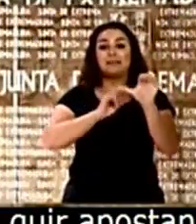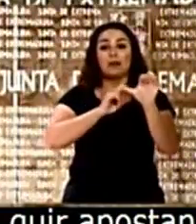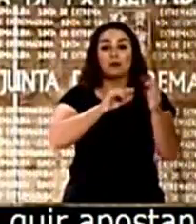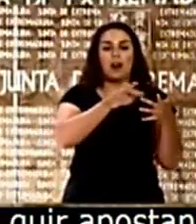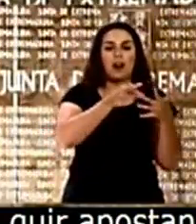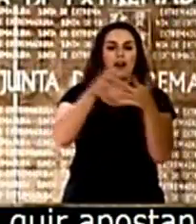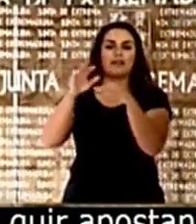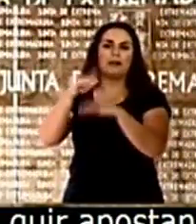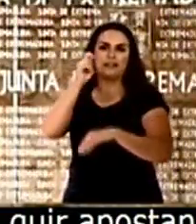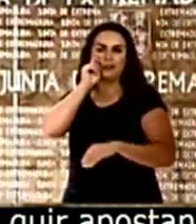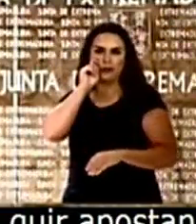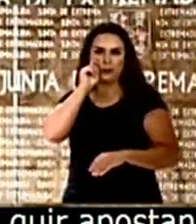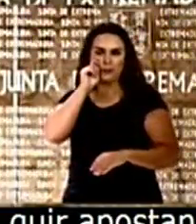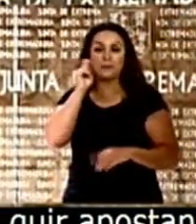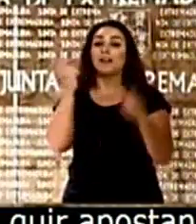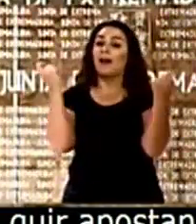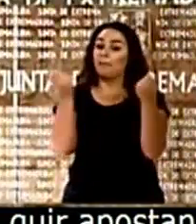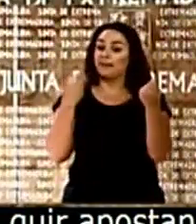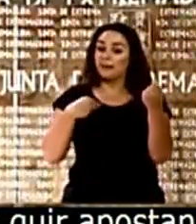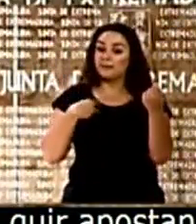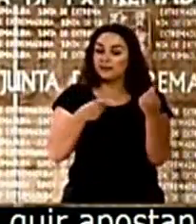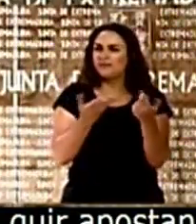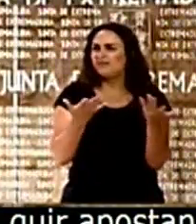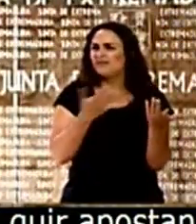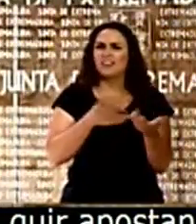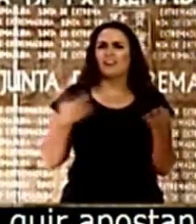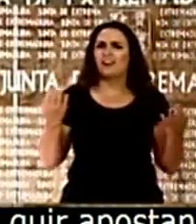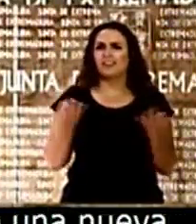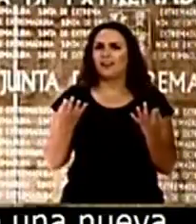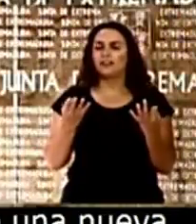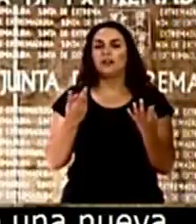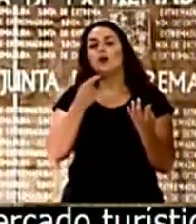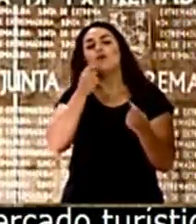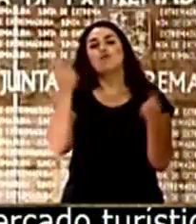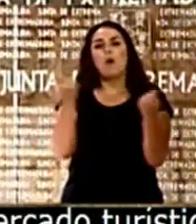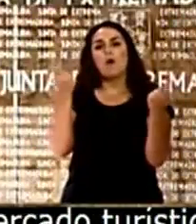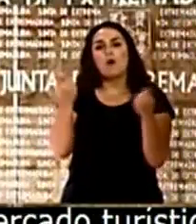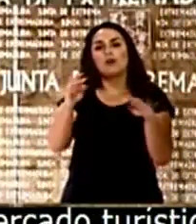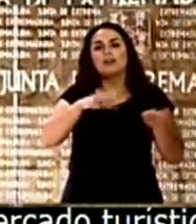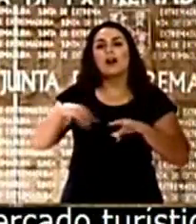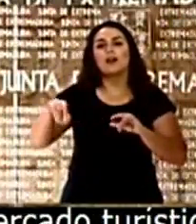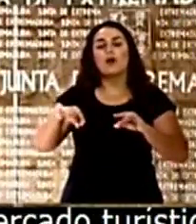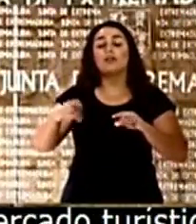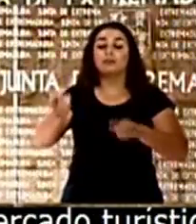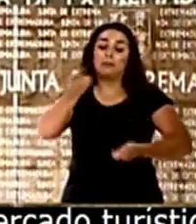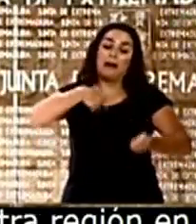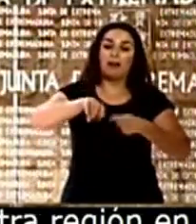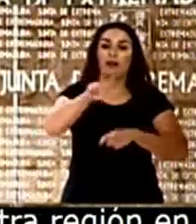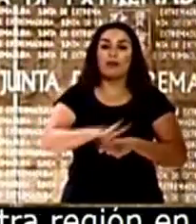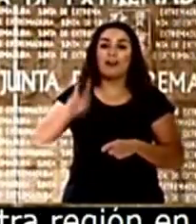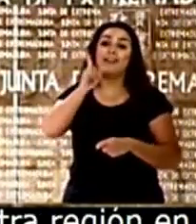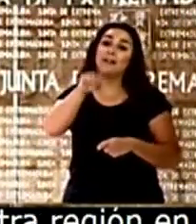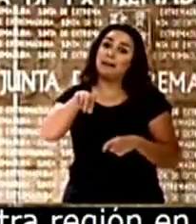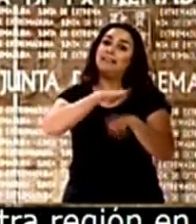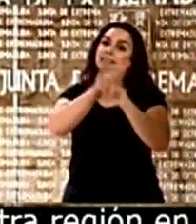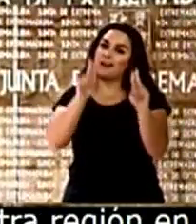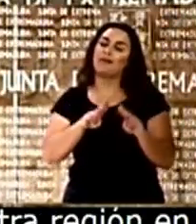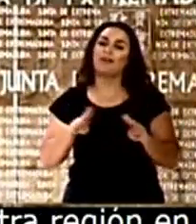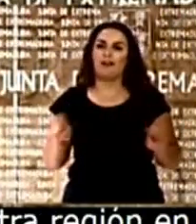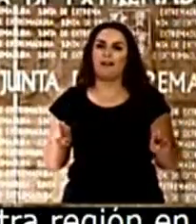mercado turístico. Una campaña que pretende promocionar nuestra región en el mercado nacional y también en el